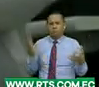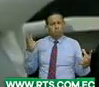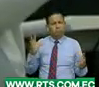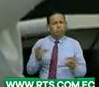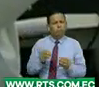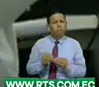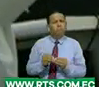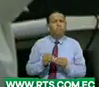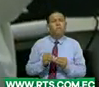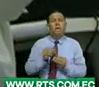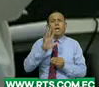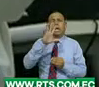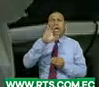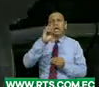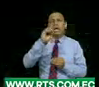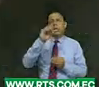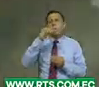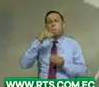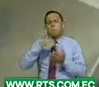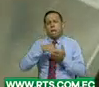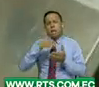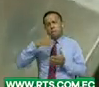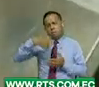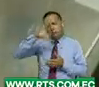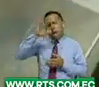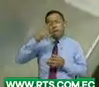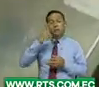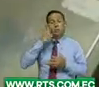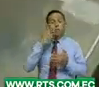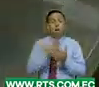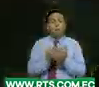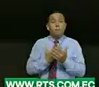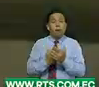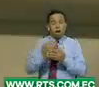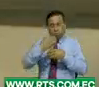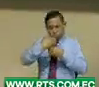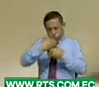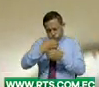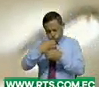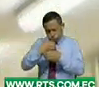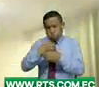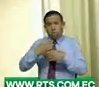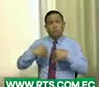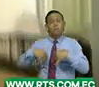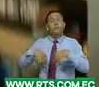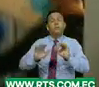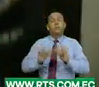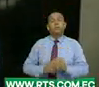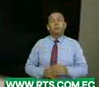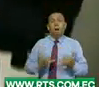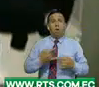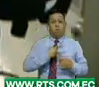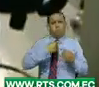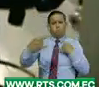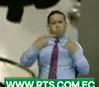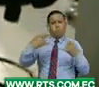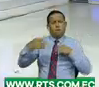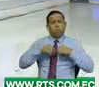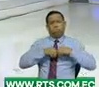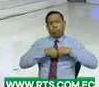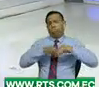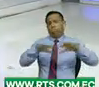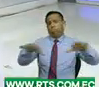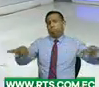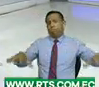medio millón de pruebas y los brotes siguen en franco ascenso informó jorge escobar